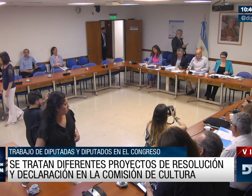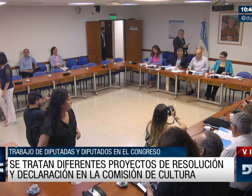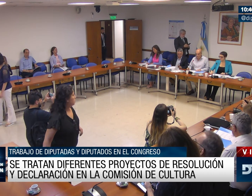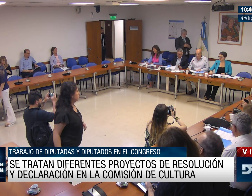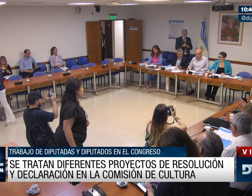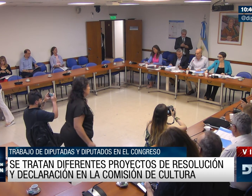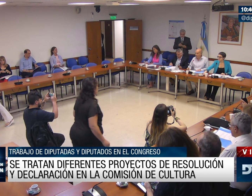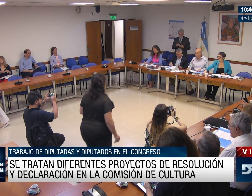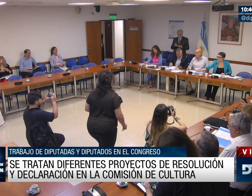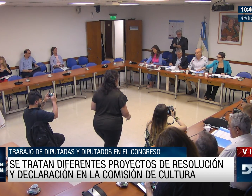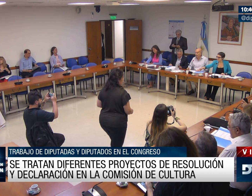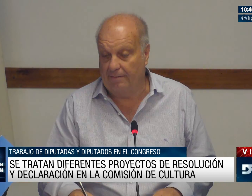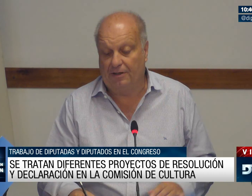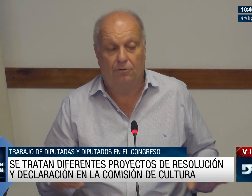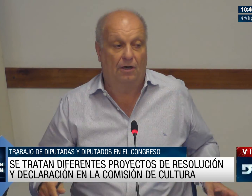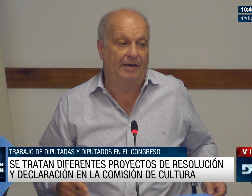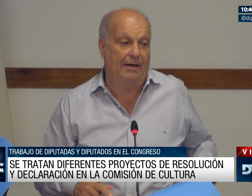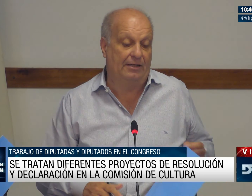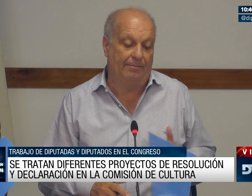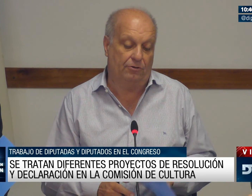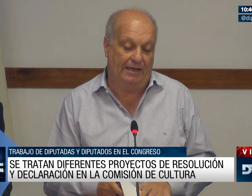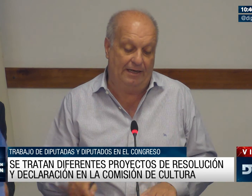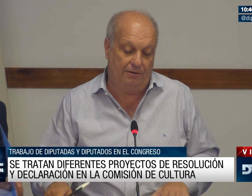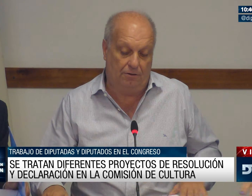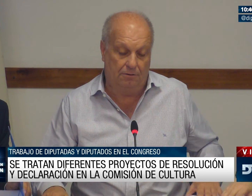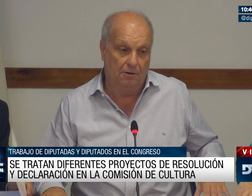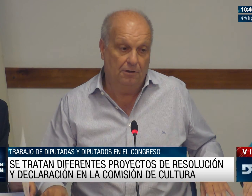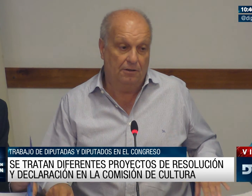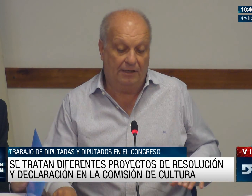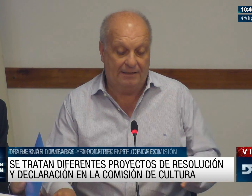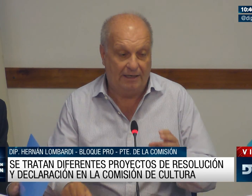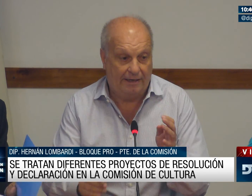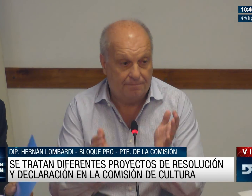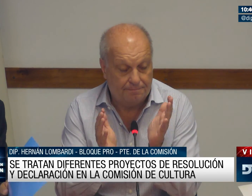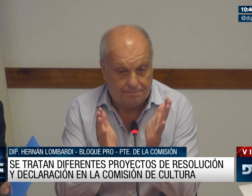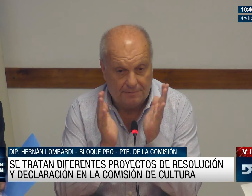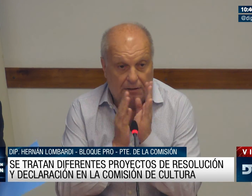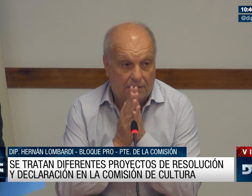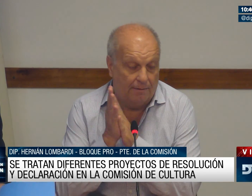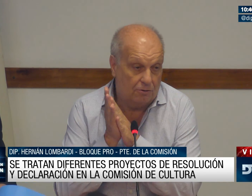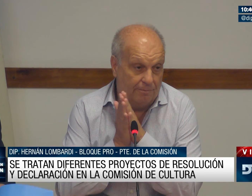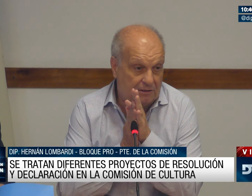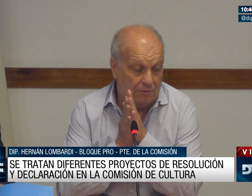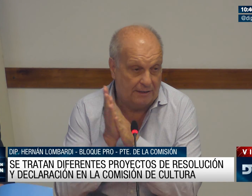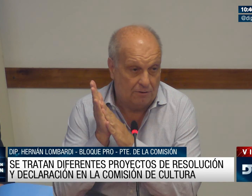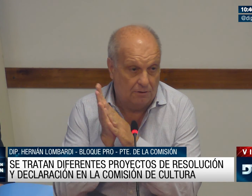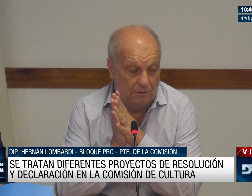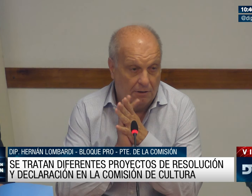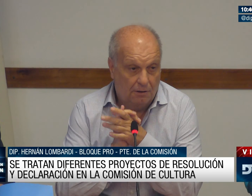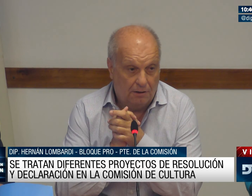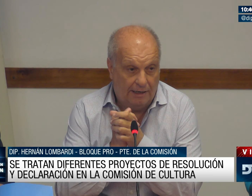Estamos, mientras si alguien pide el uso de la palabra, estamos tratando de hacer, estamos conversando acá